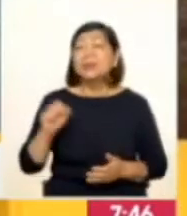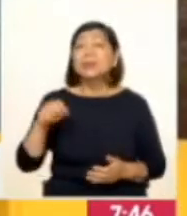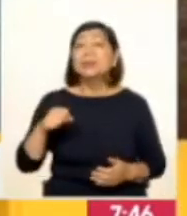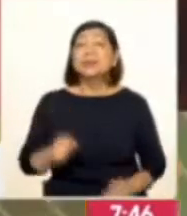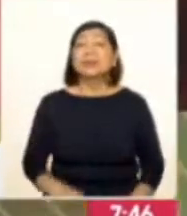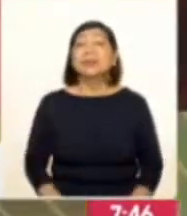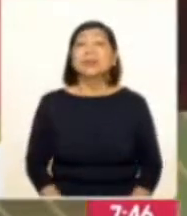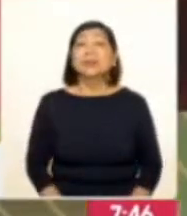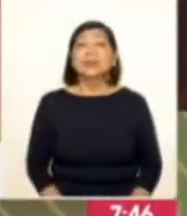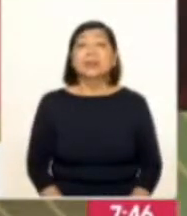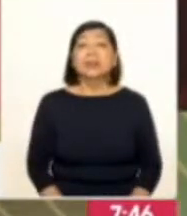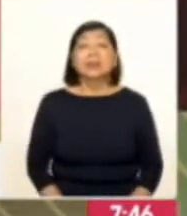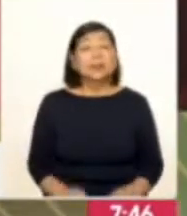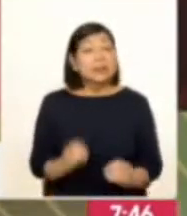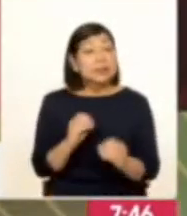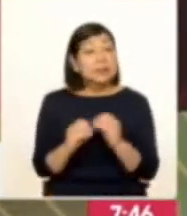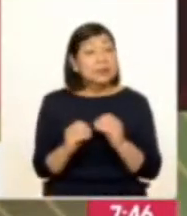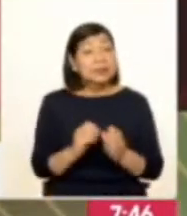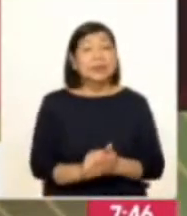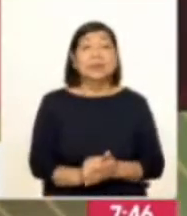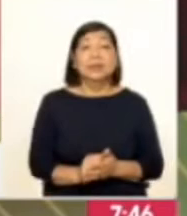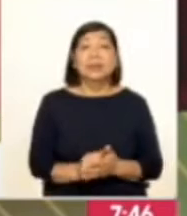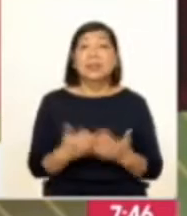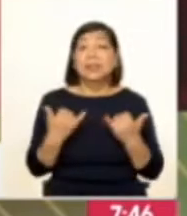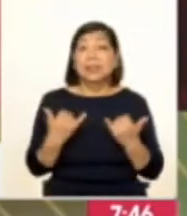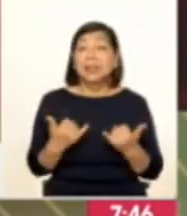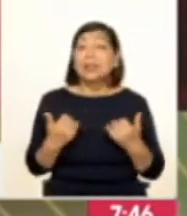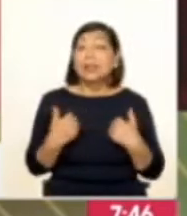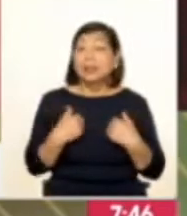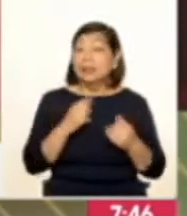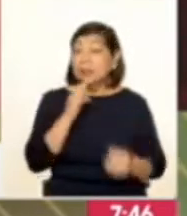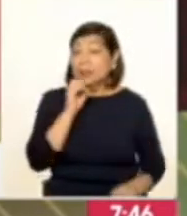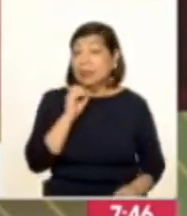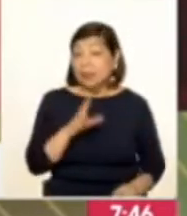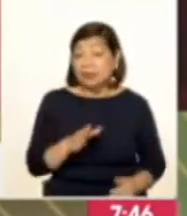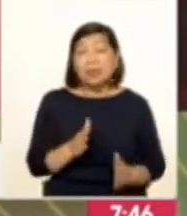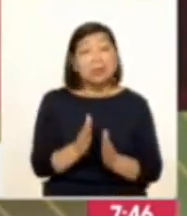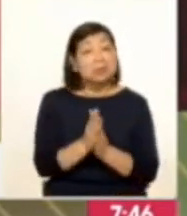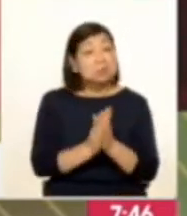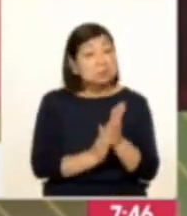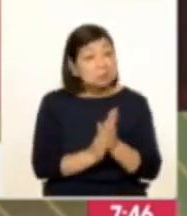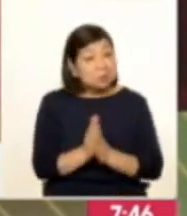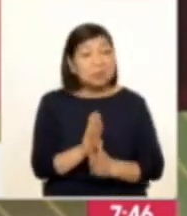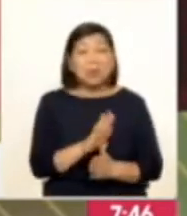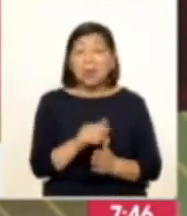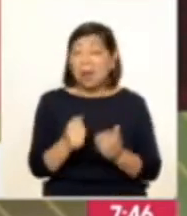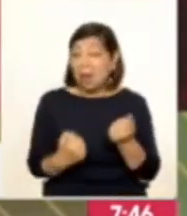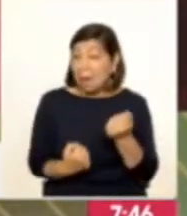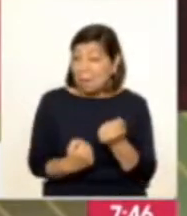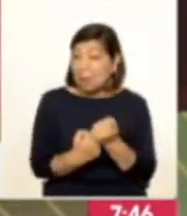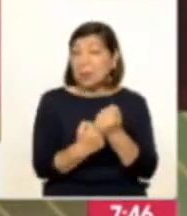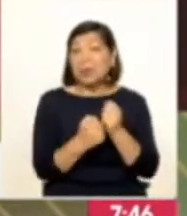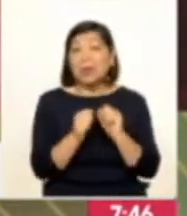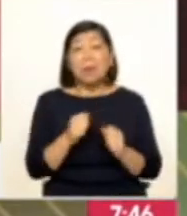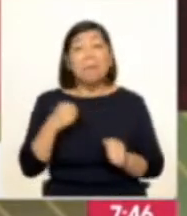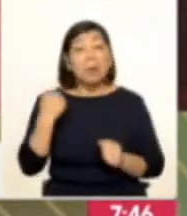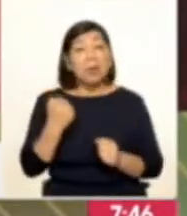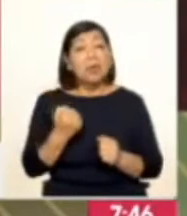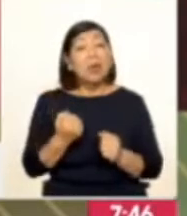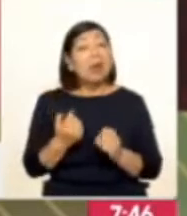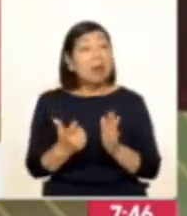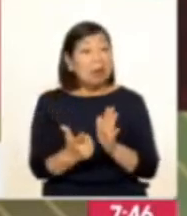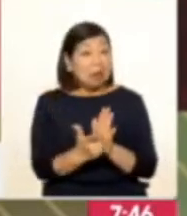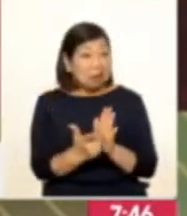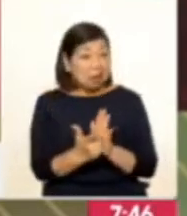de hecho parte de la Reforma Nicolás y en eso tenemos que expresar nuestra satisfacción al apoyo que hemos recibido del poder